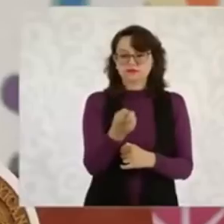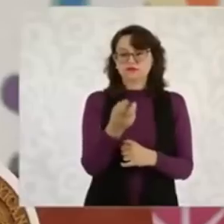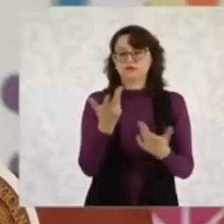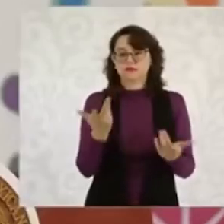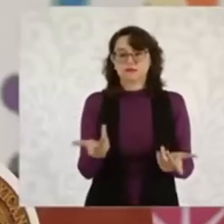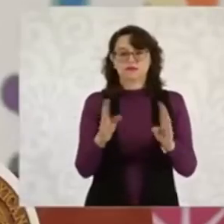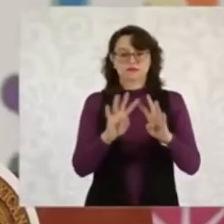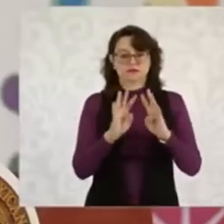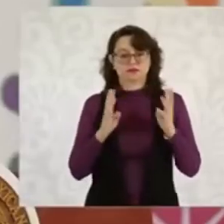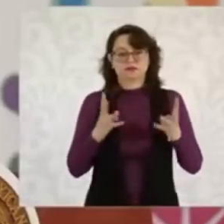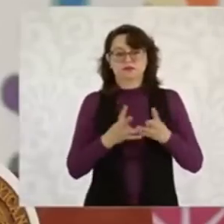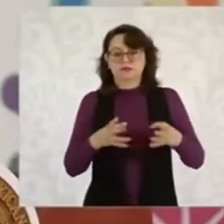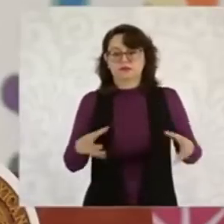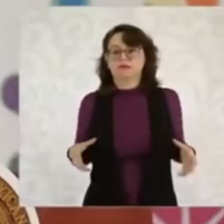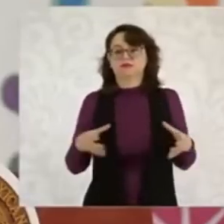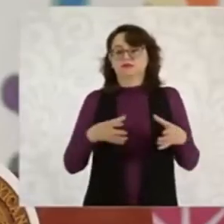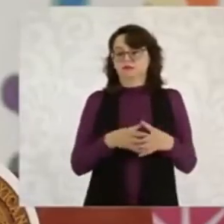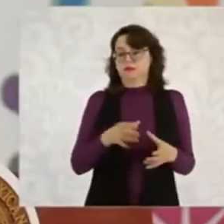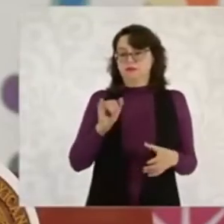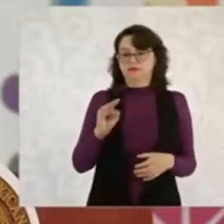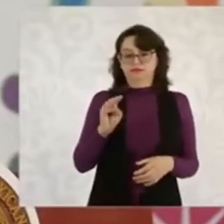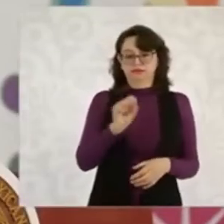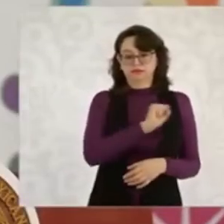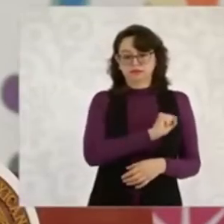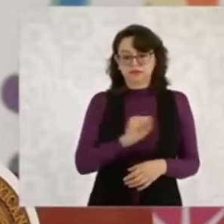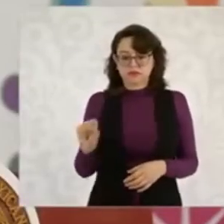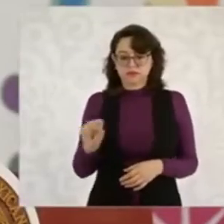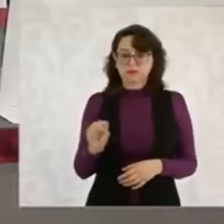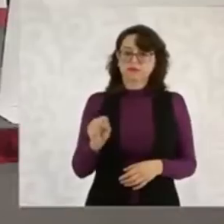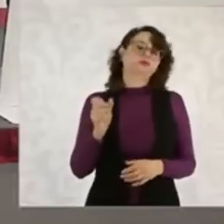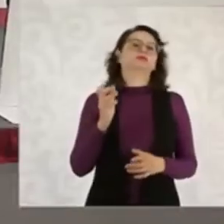Consejo Técnico del IMSS y bueno, pues esto da